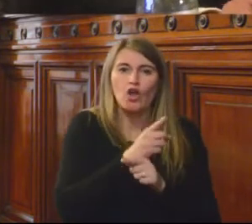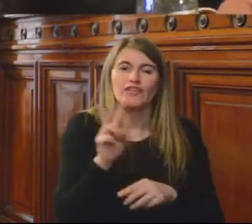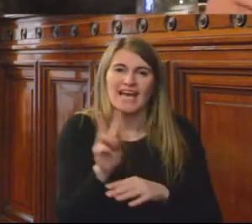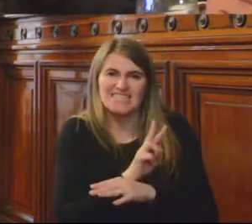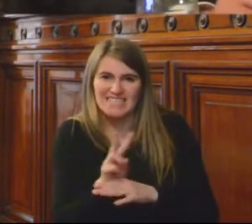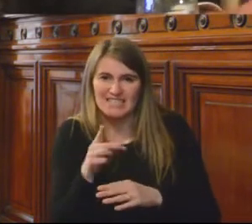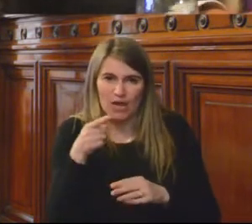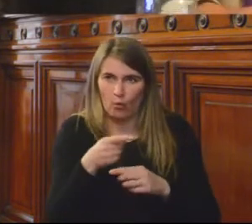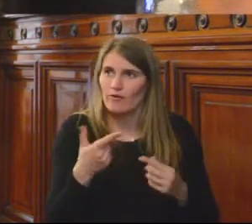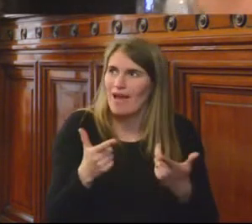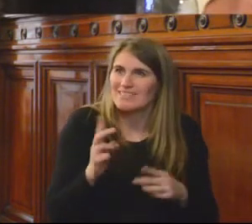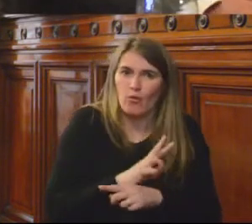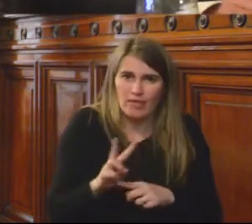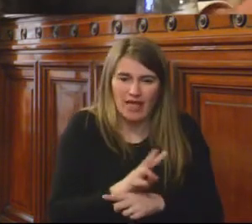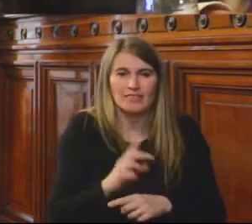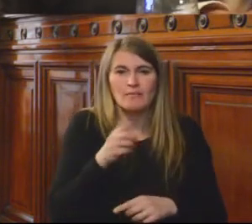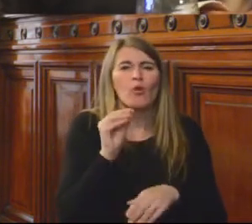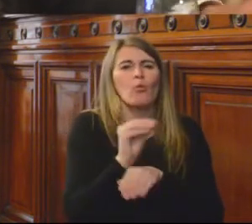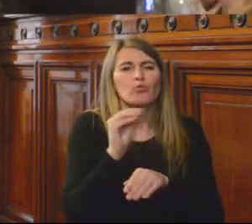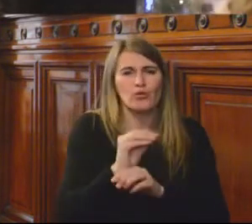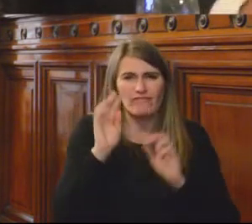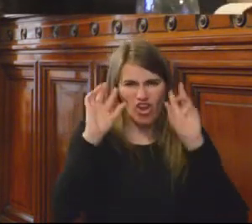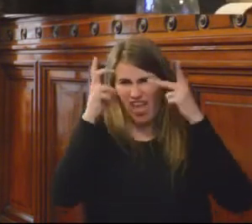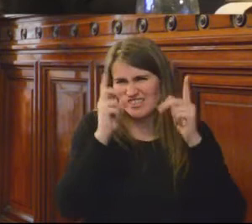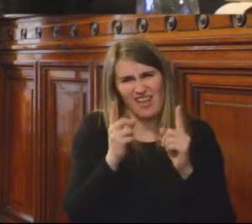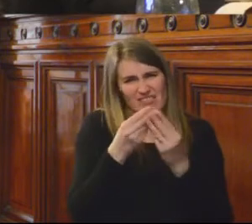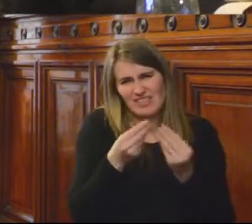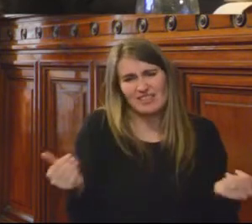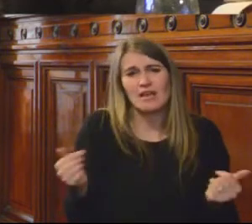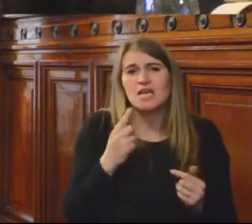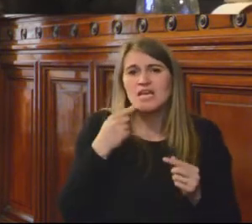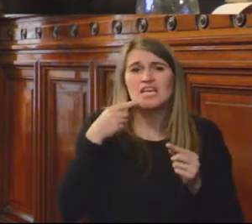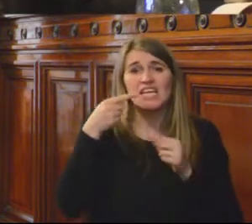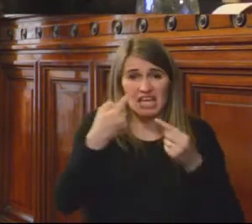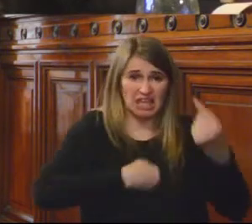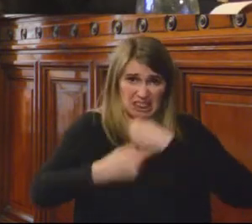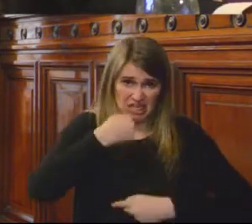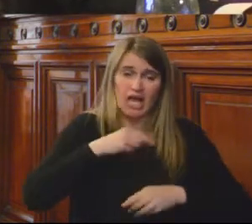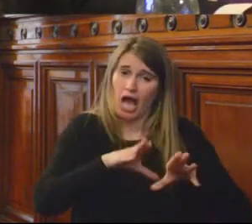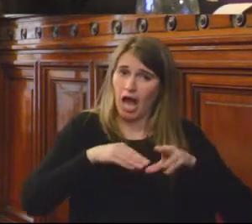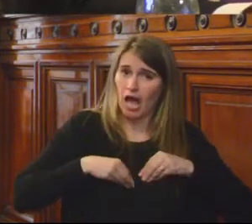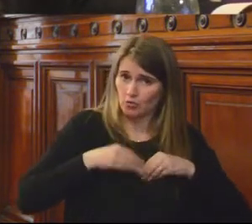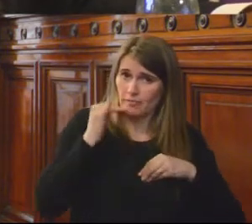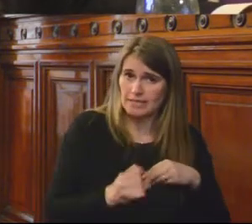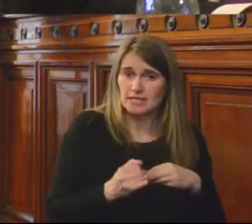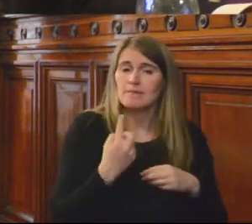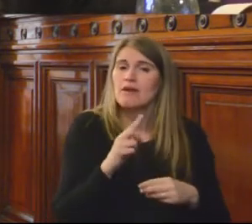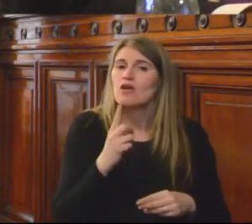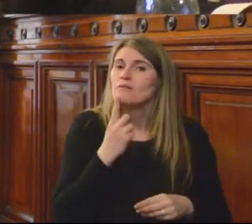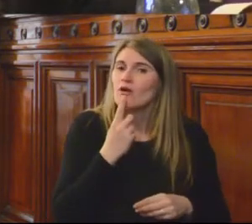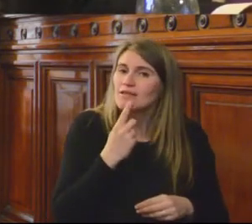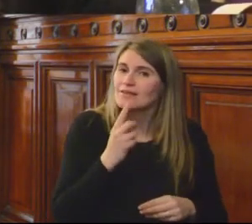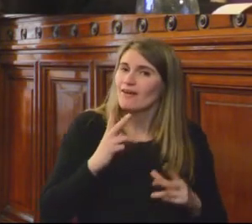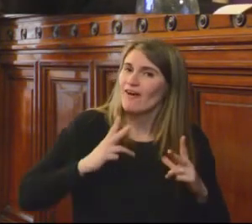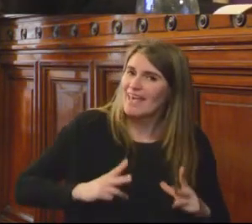especialmente contra la cultura de la violencia, asumiendo las críticas, pero también develando el uso político y no ético que muchas veces tiene